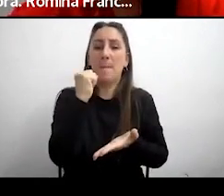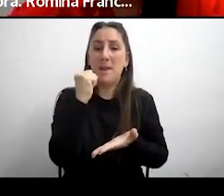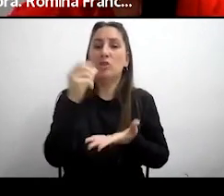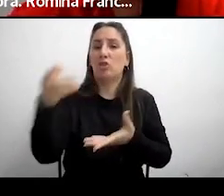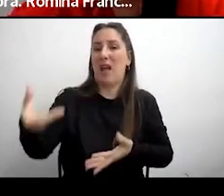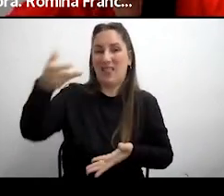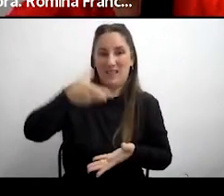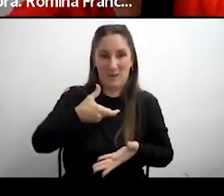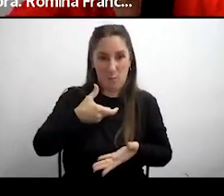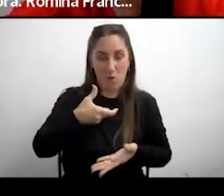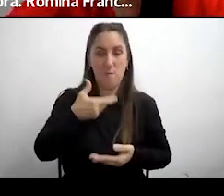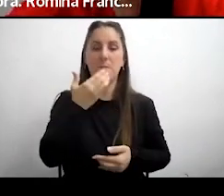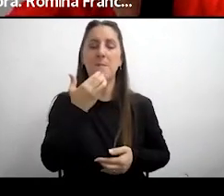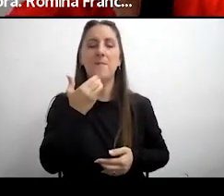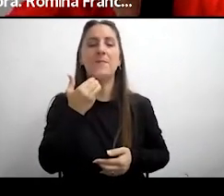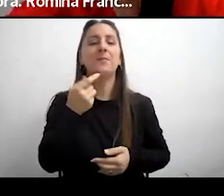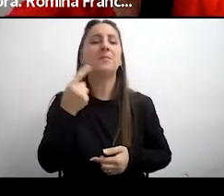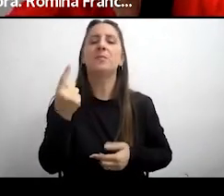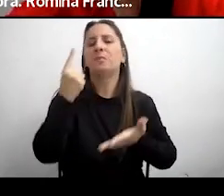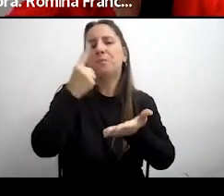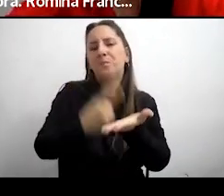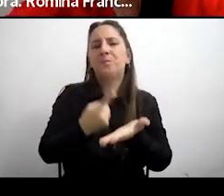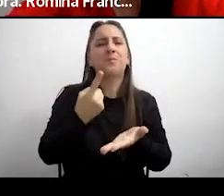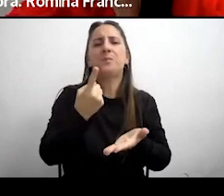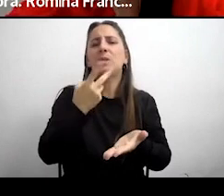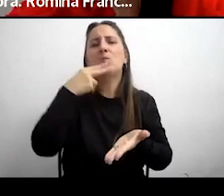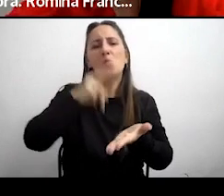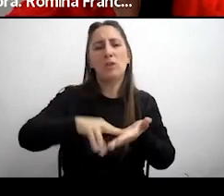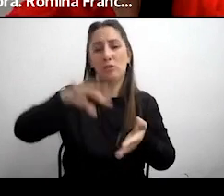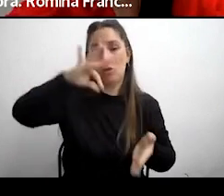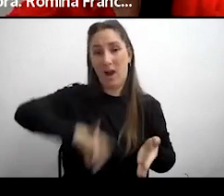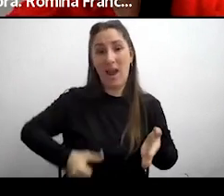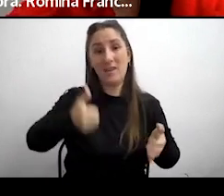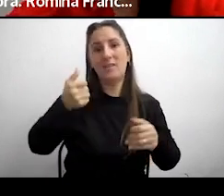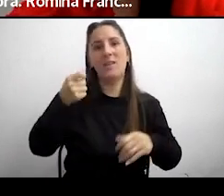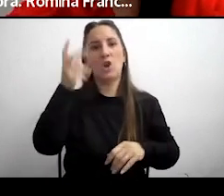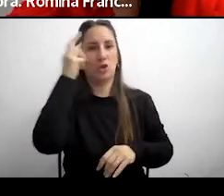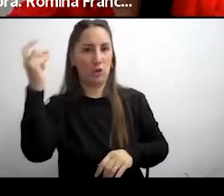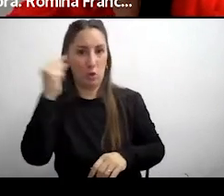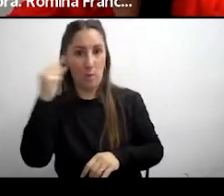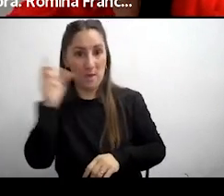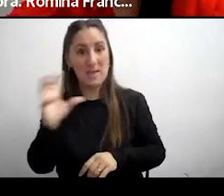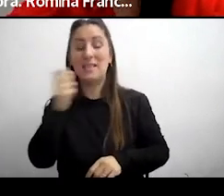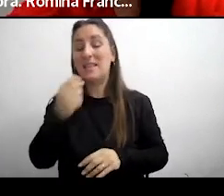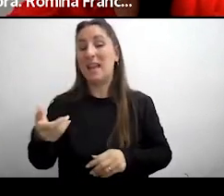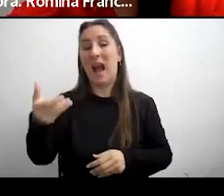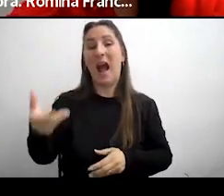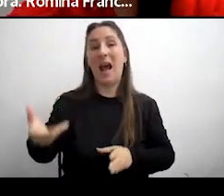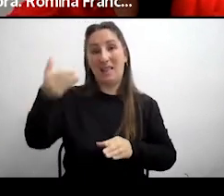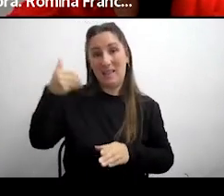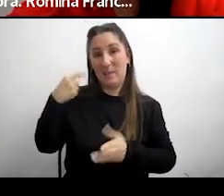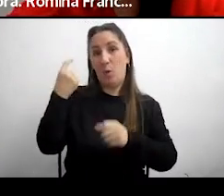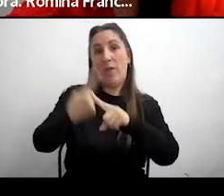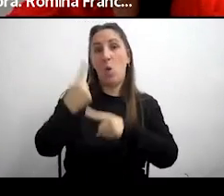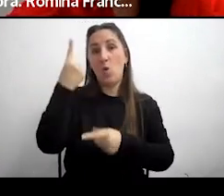anticipos, y determino un impuesto a las ganancias por 800.000, si yo tengo anticipos por